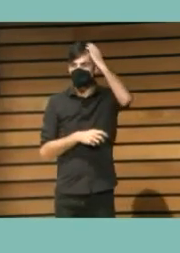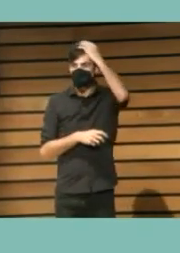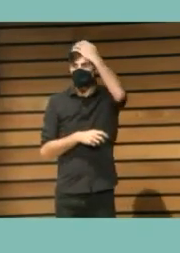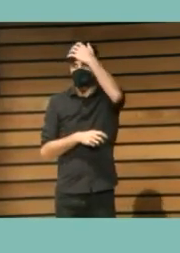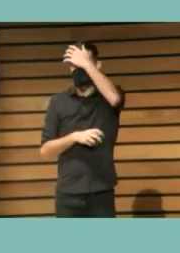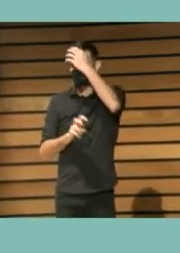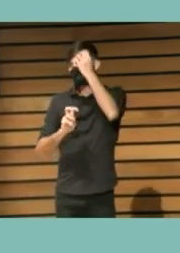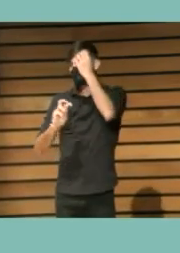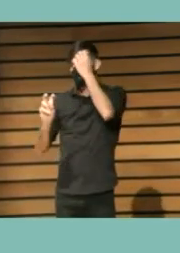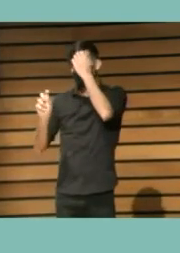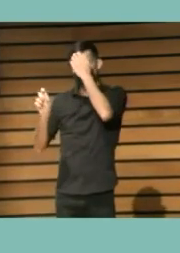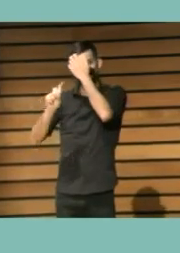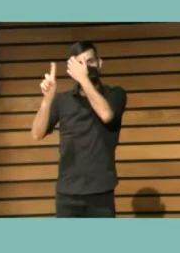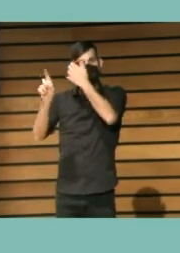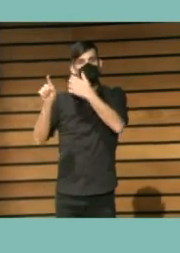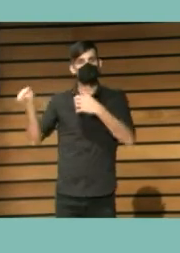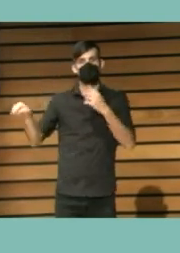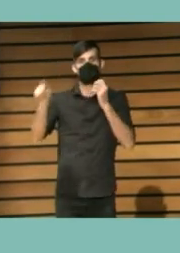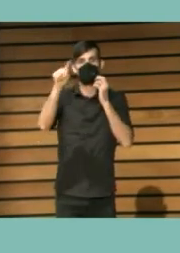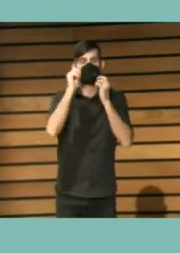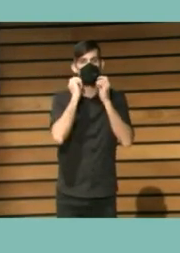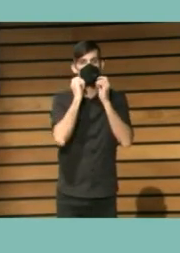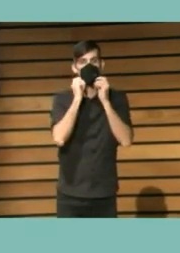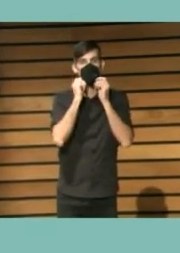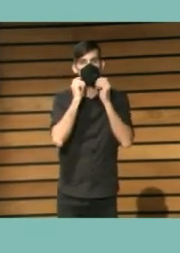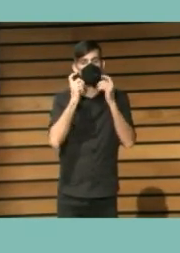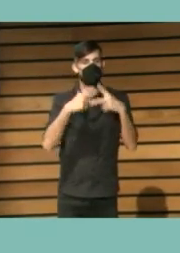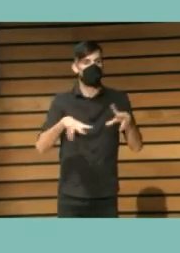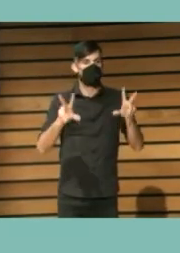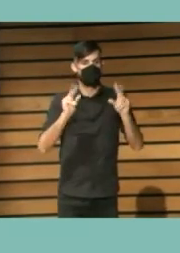pregunta aquí delante y otra allí detrás. Y con eso cerraremos.